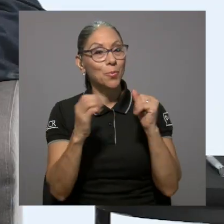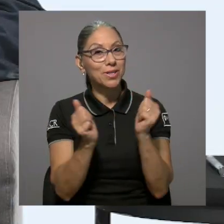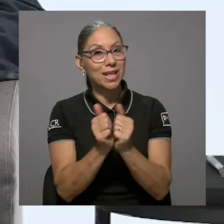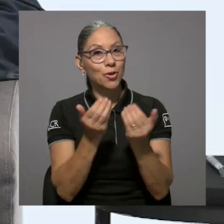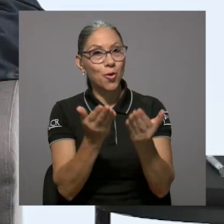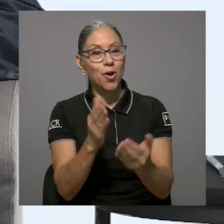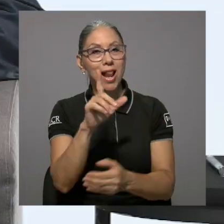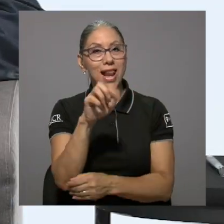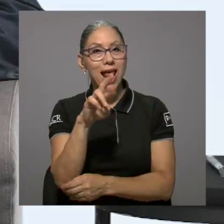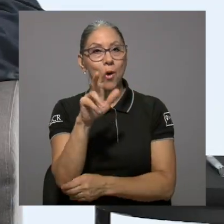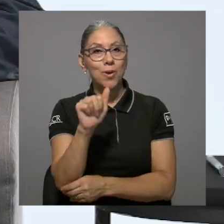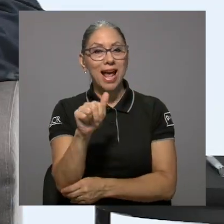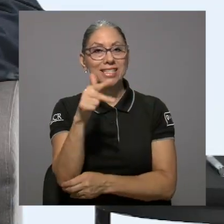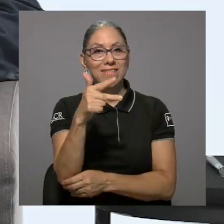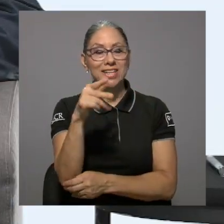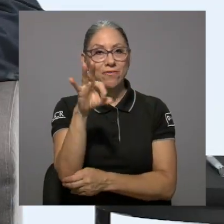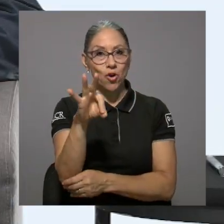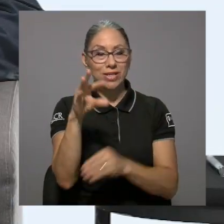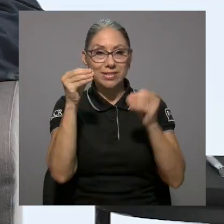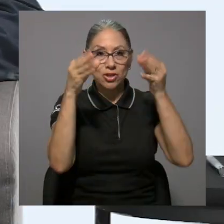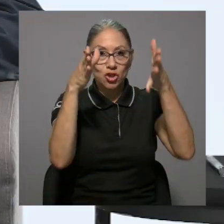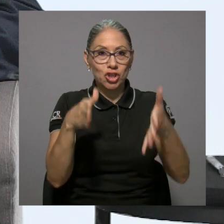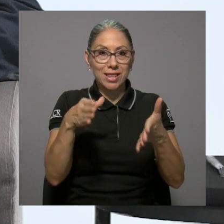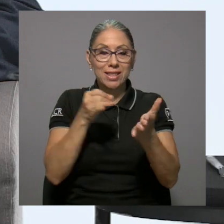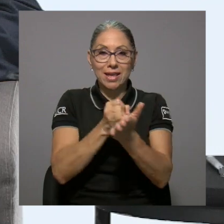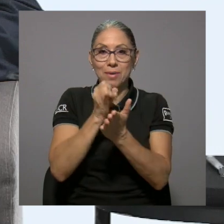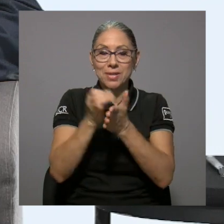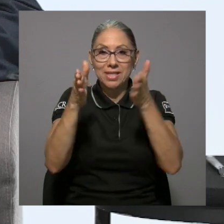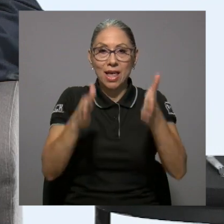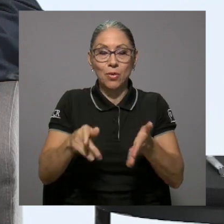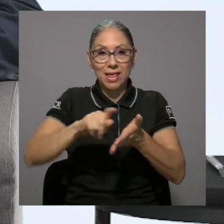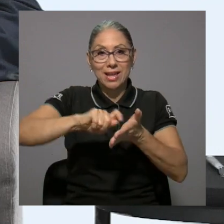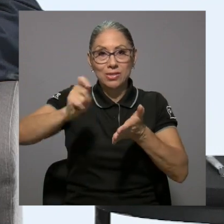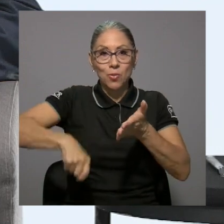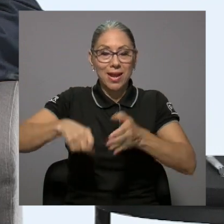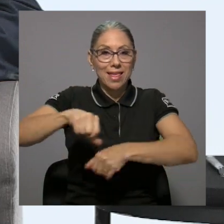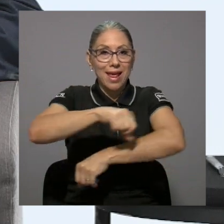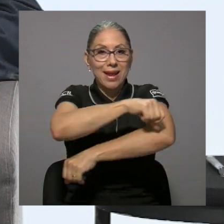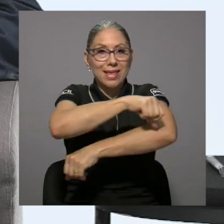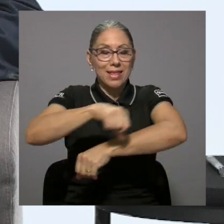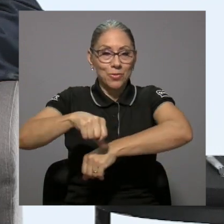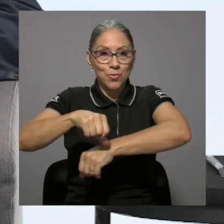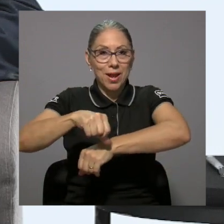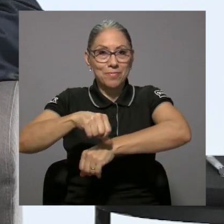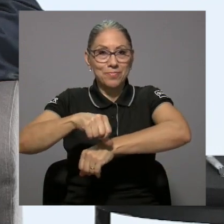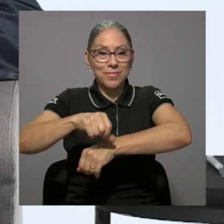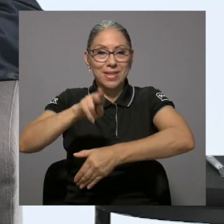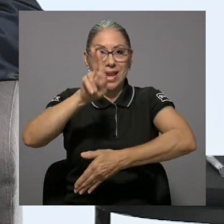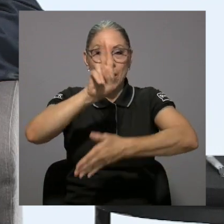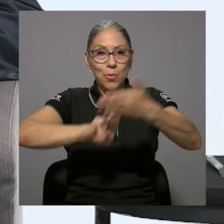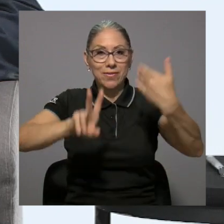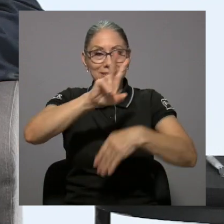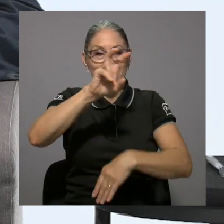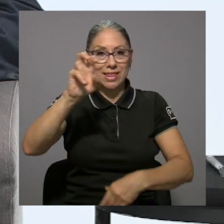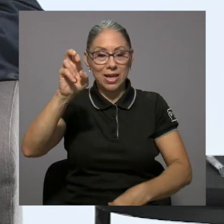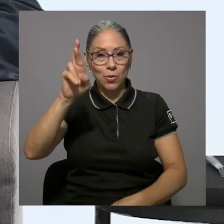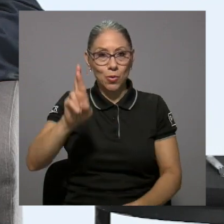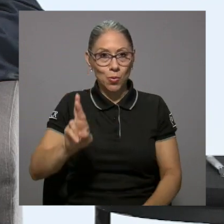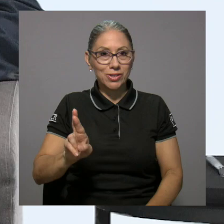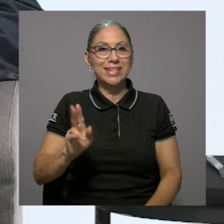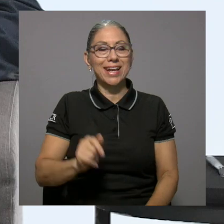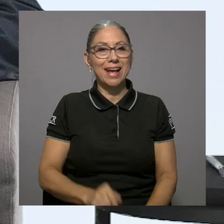Estamos conversando con Laura Chaverri Flores, docente e investigadora de la Escuela de Arquitectura de